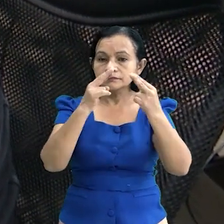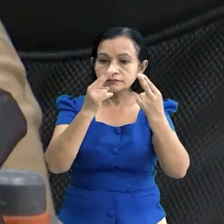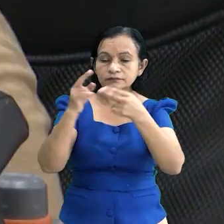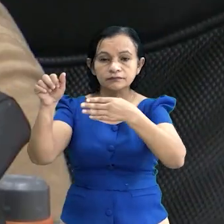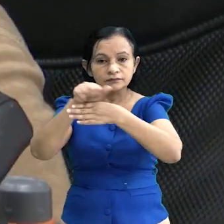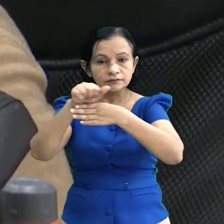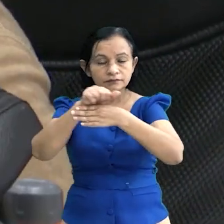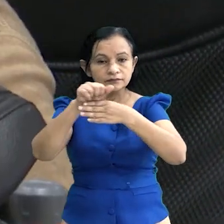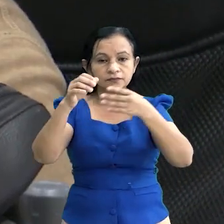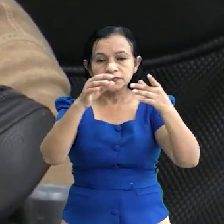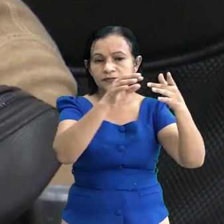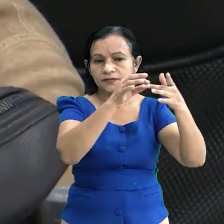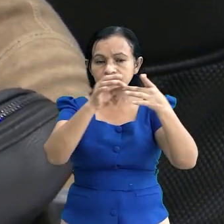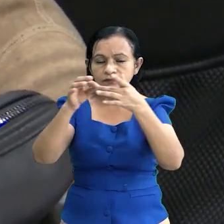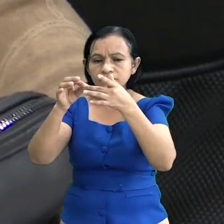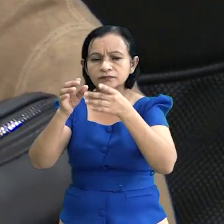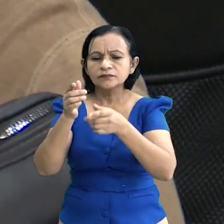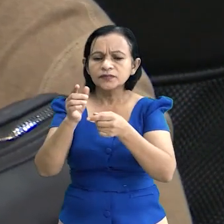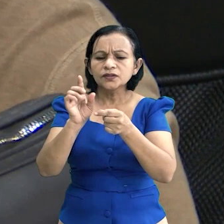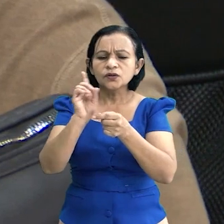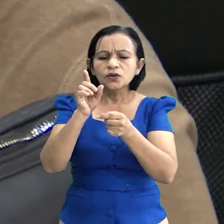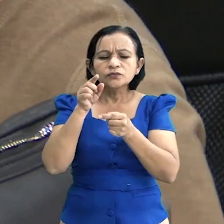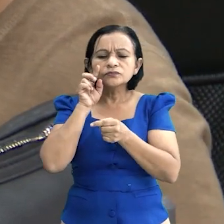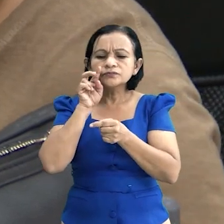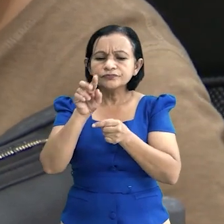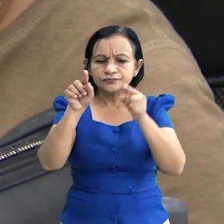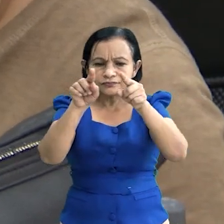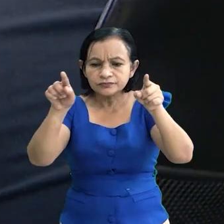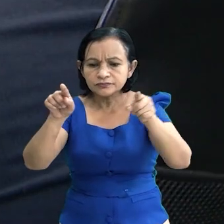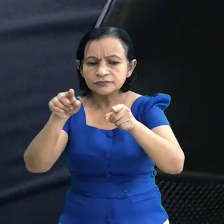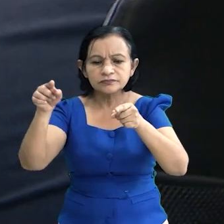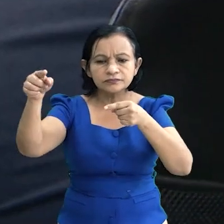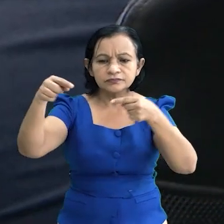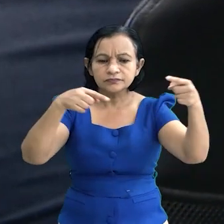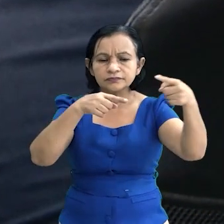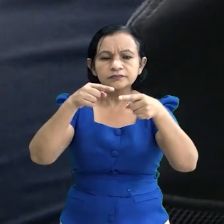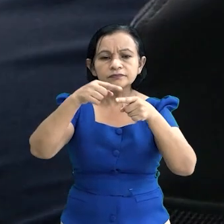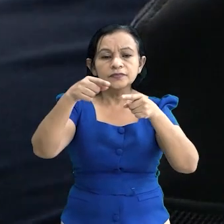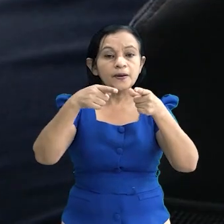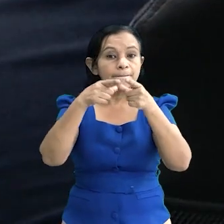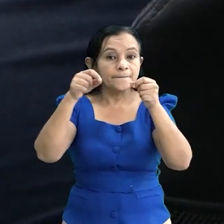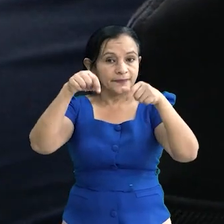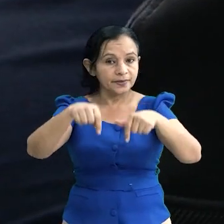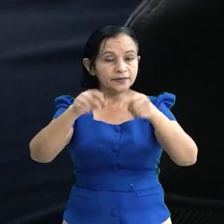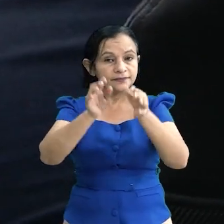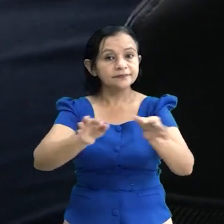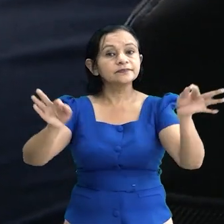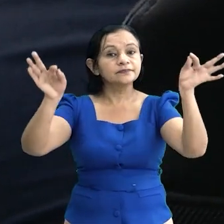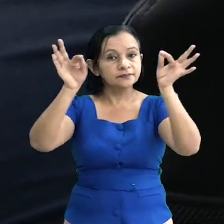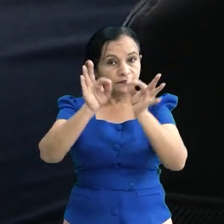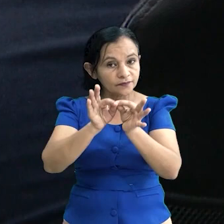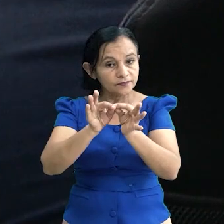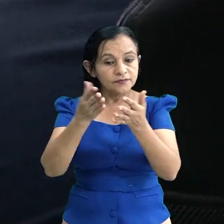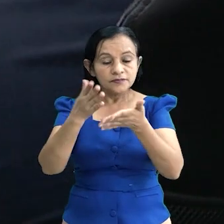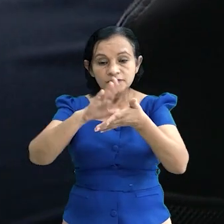prácticas del curso especializado de cartografía aplicada a SIC con los técnicos de riesgo del municipio de Managua. Es importante que